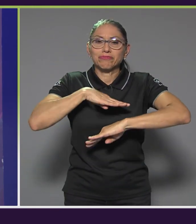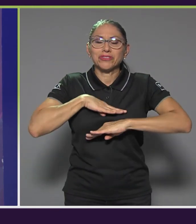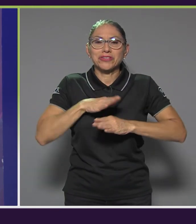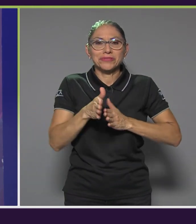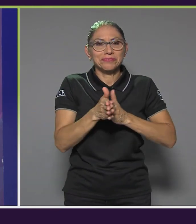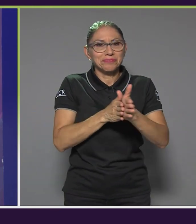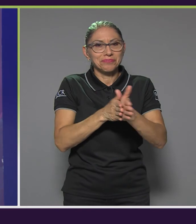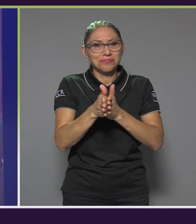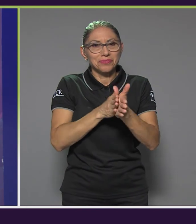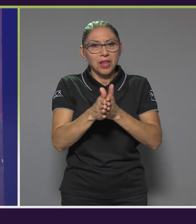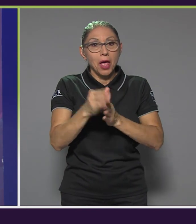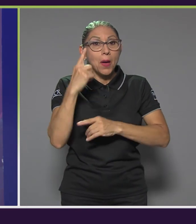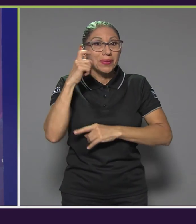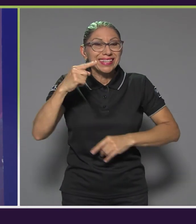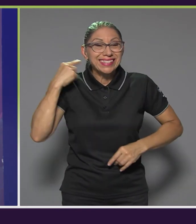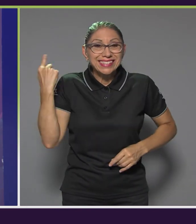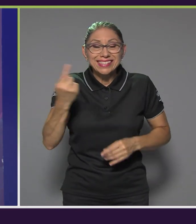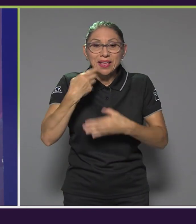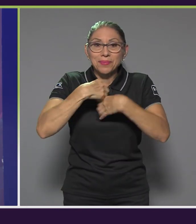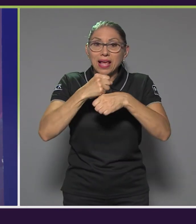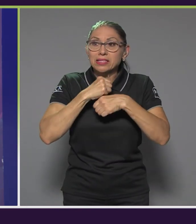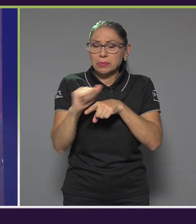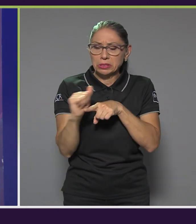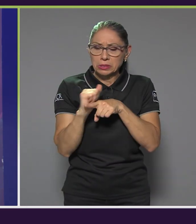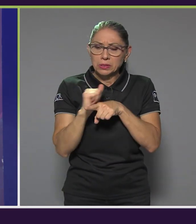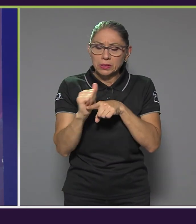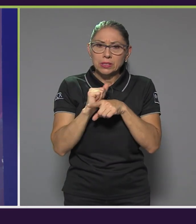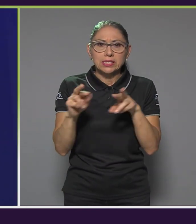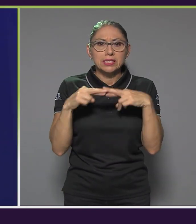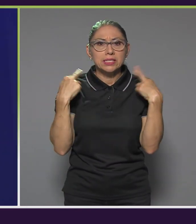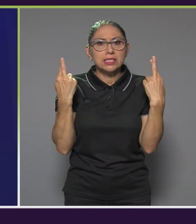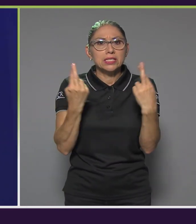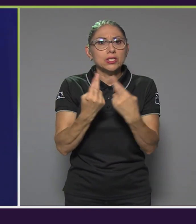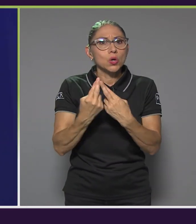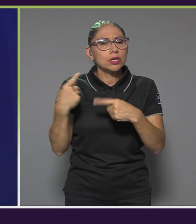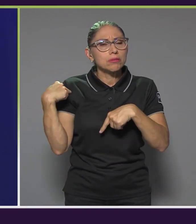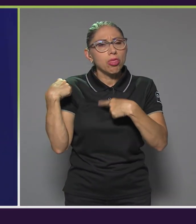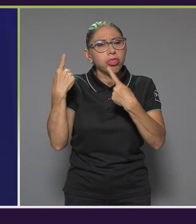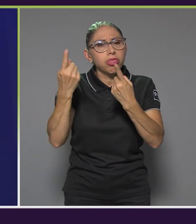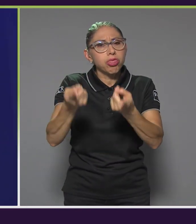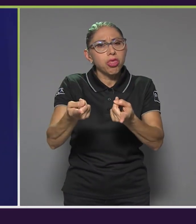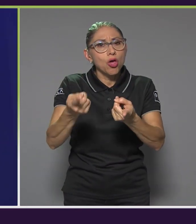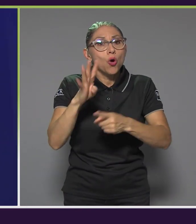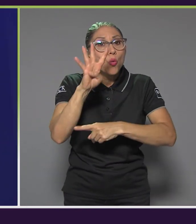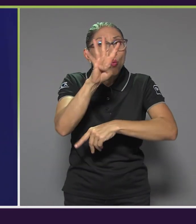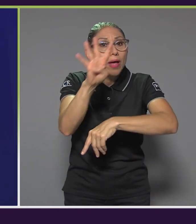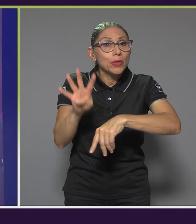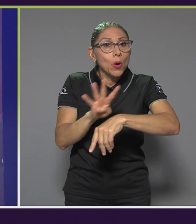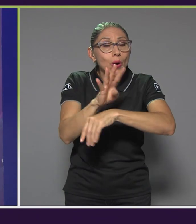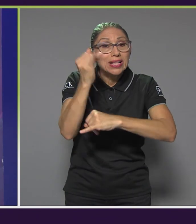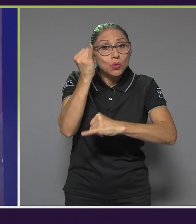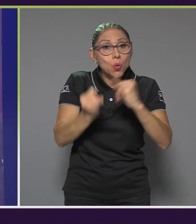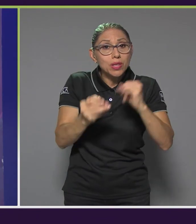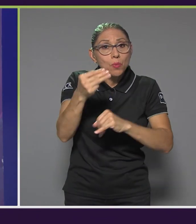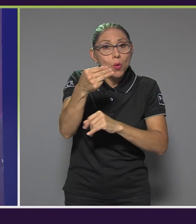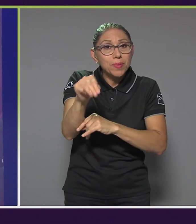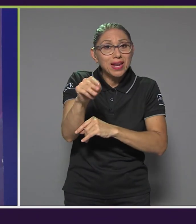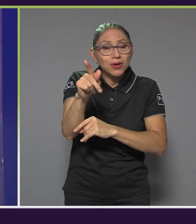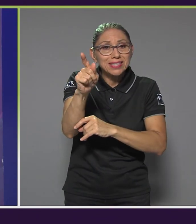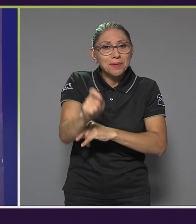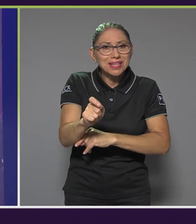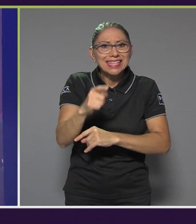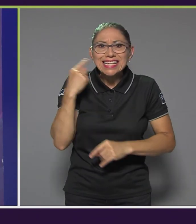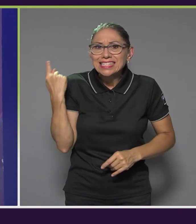largo de todas las sesiones, que eran sesiones largas de cuatro horas, el último miércoles de cada mes, tuvimos en todas las sesiones más de